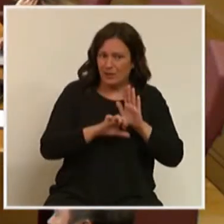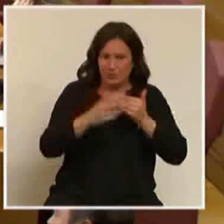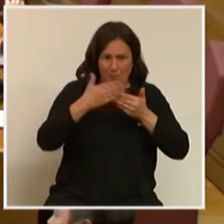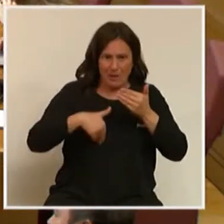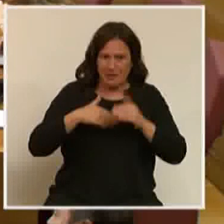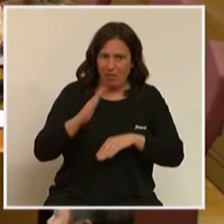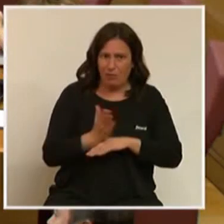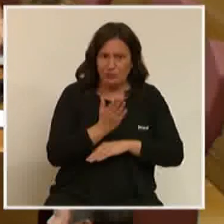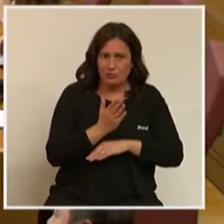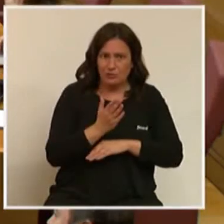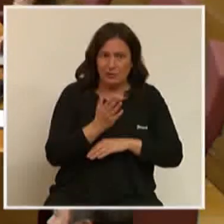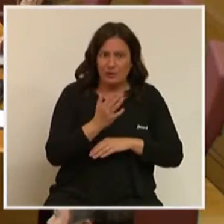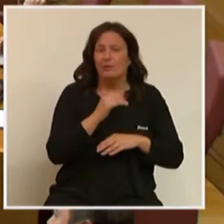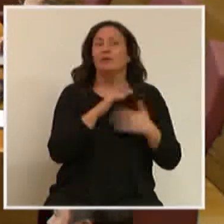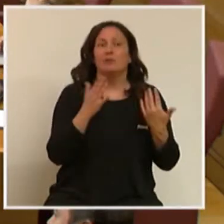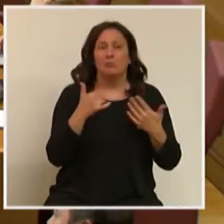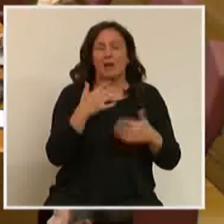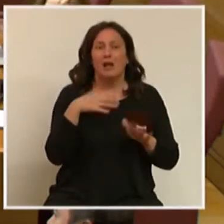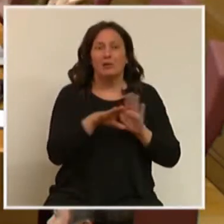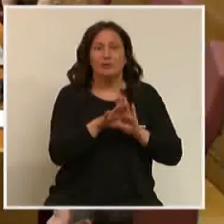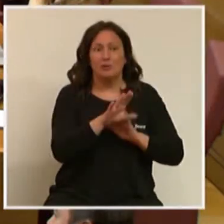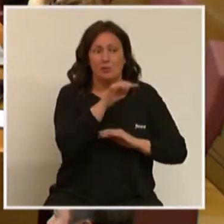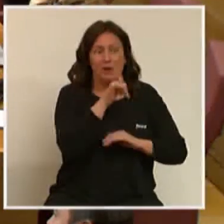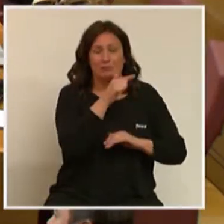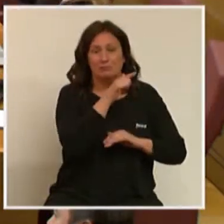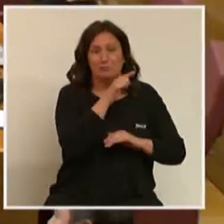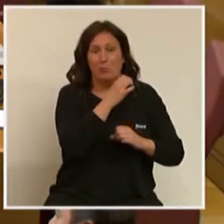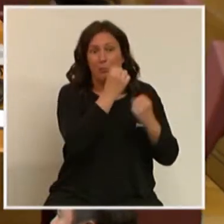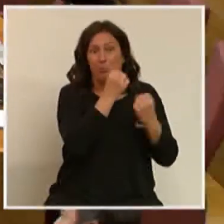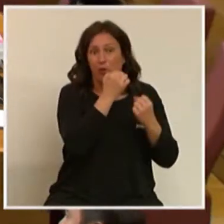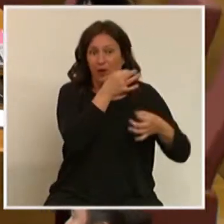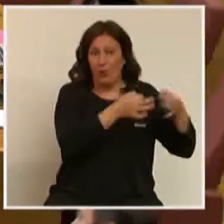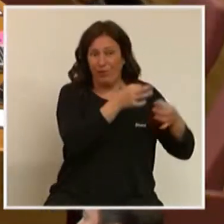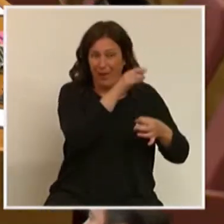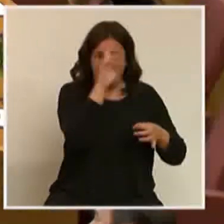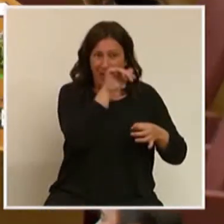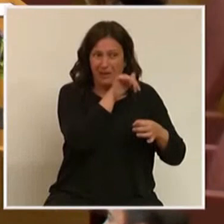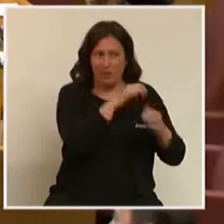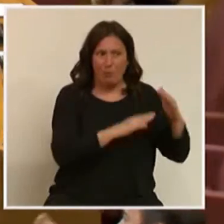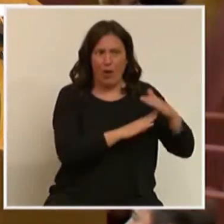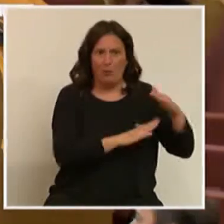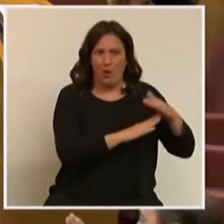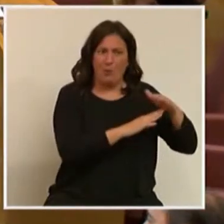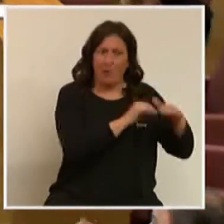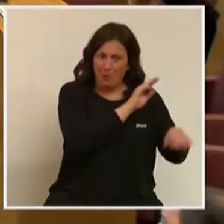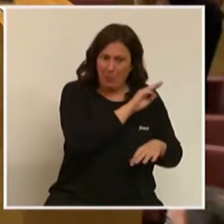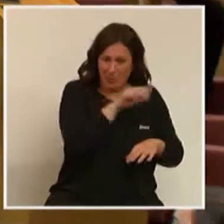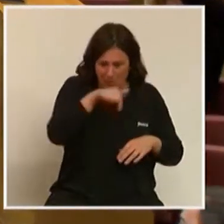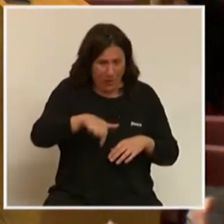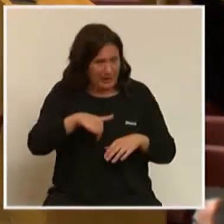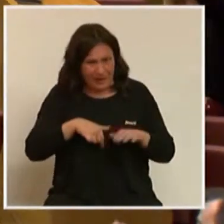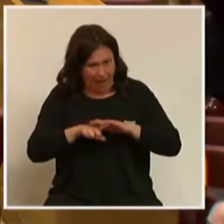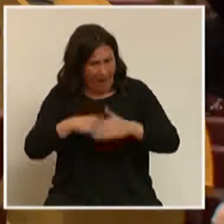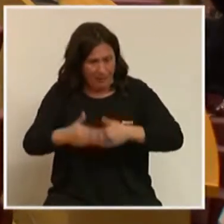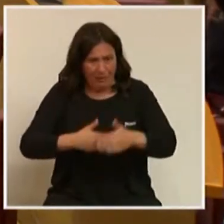en Madrid que el PP bloquea al Consejo General de Poder Judicial mientras que aquí no están dispuestos a que avancemos en los órganos estatutarios? ¿Van a seguir